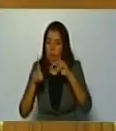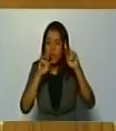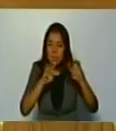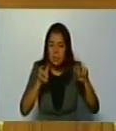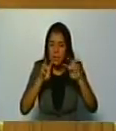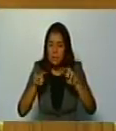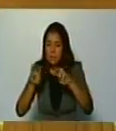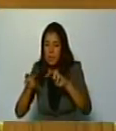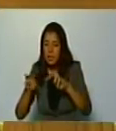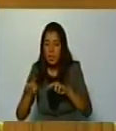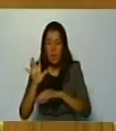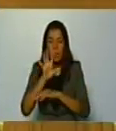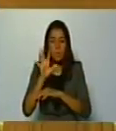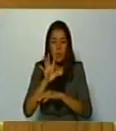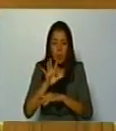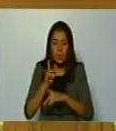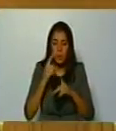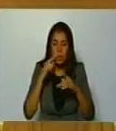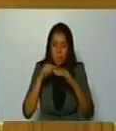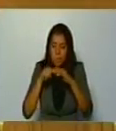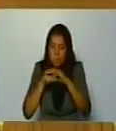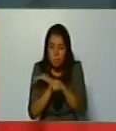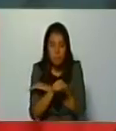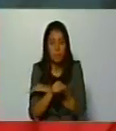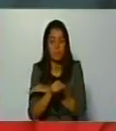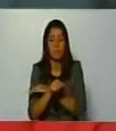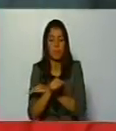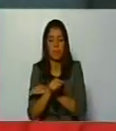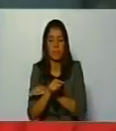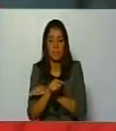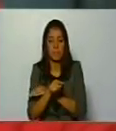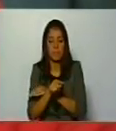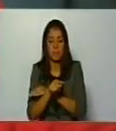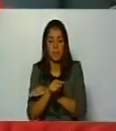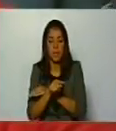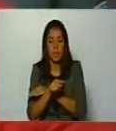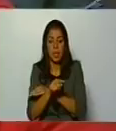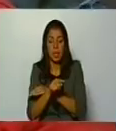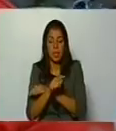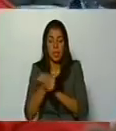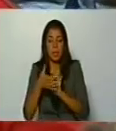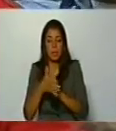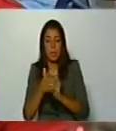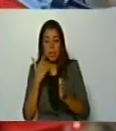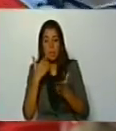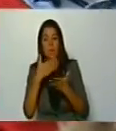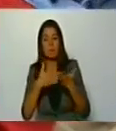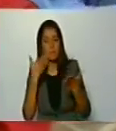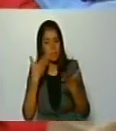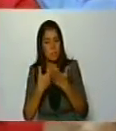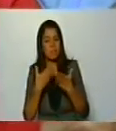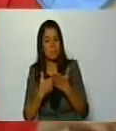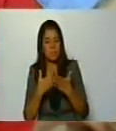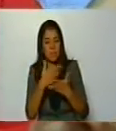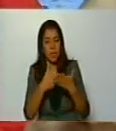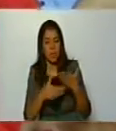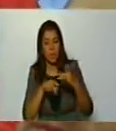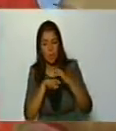darle un sentido científico a la investigación, aportándole ese carácter certificado de